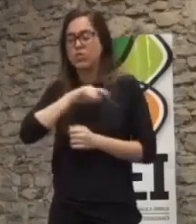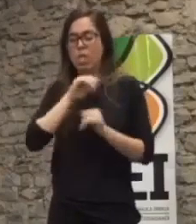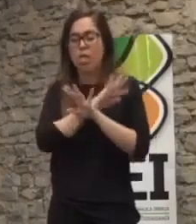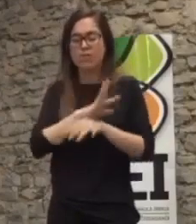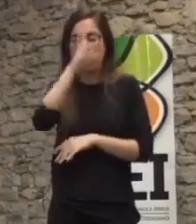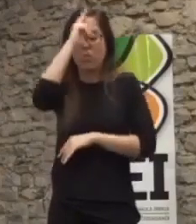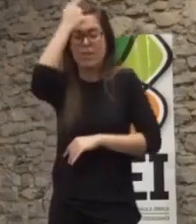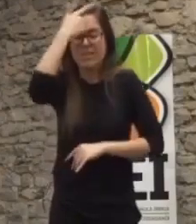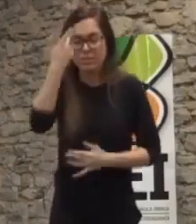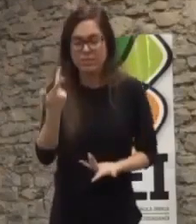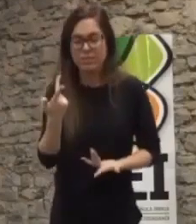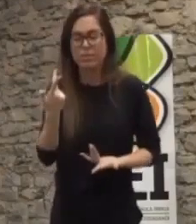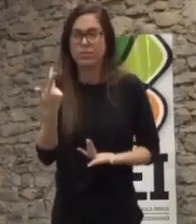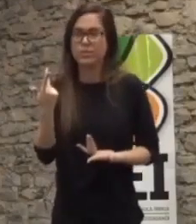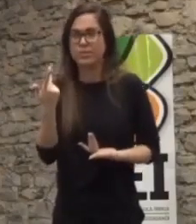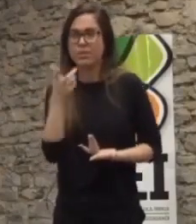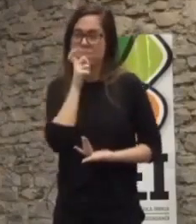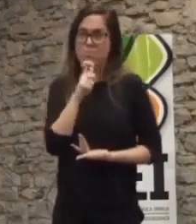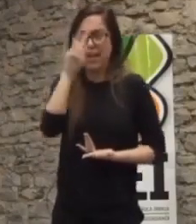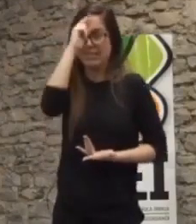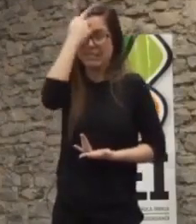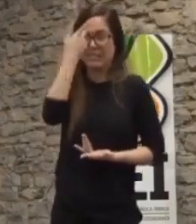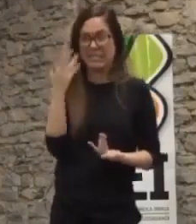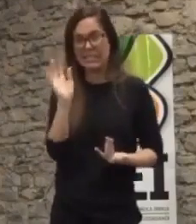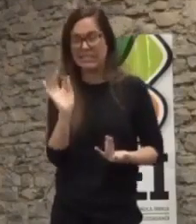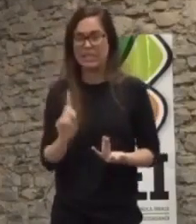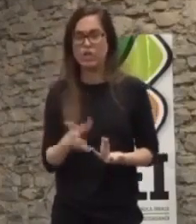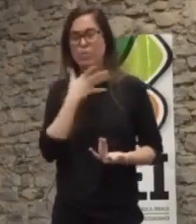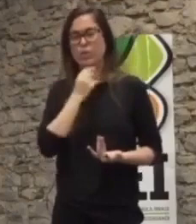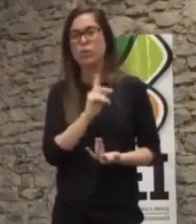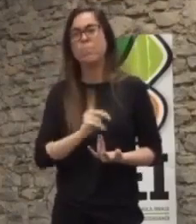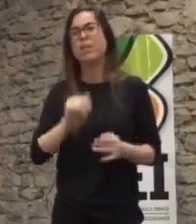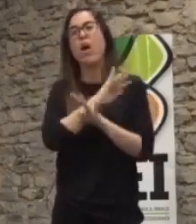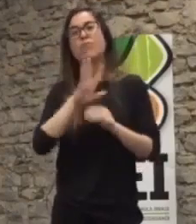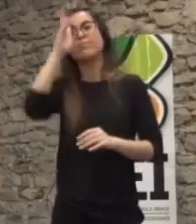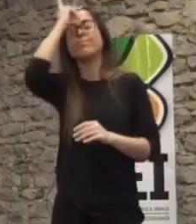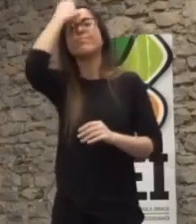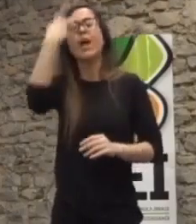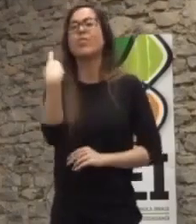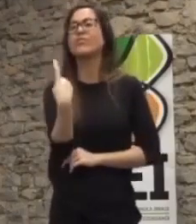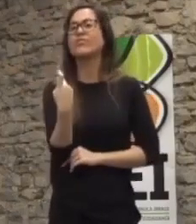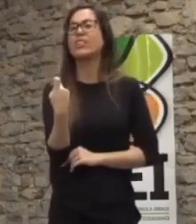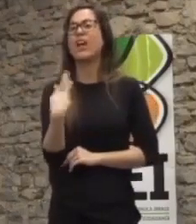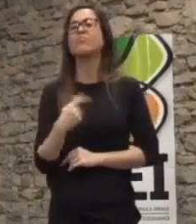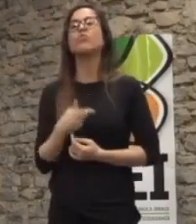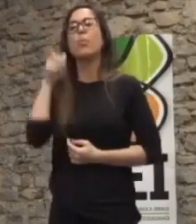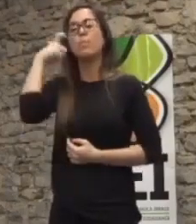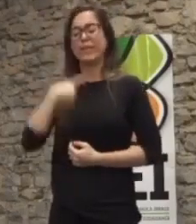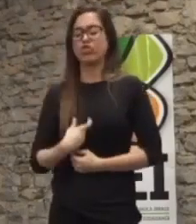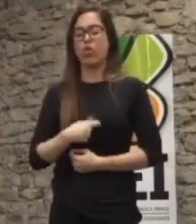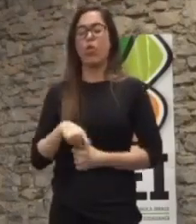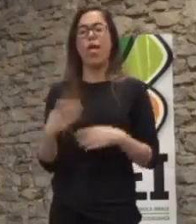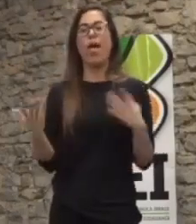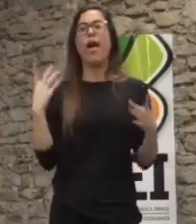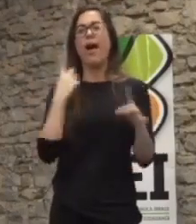convertirnos de alguna forma. Ya el término convertir no me convence del todo, pero bueno, convertirnos en agentes antirrumores, ¿no? Que es un término que utilizamos desde las